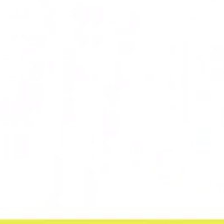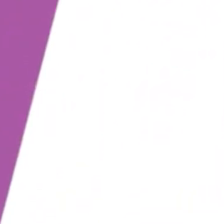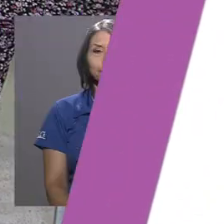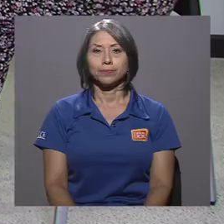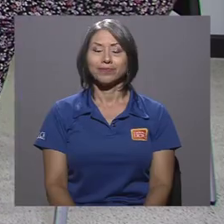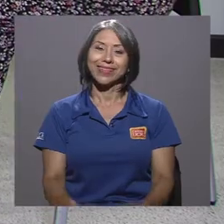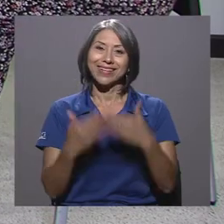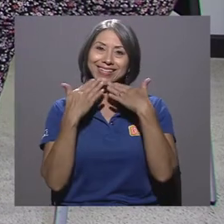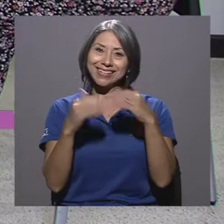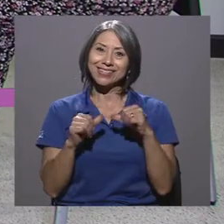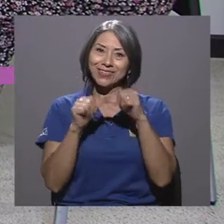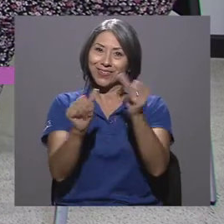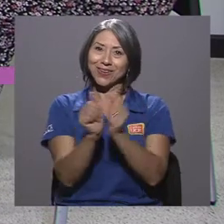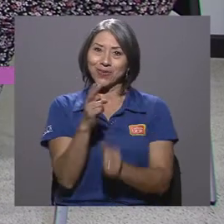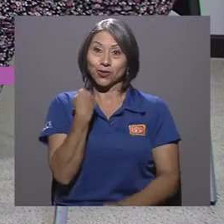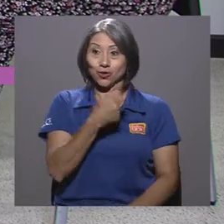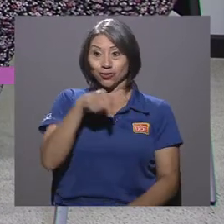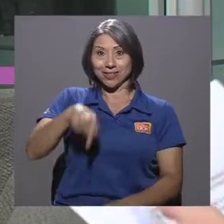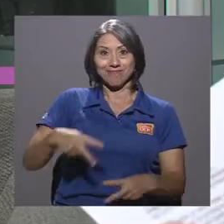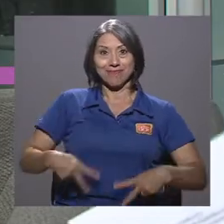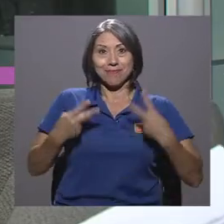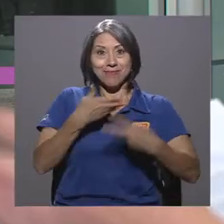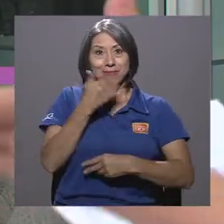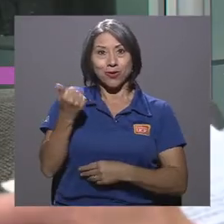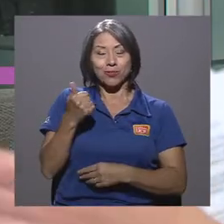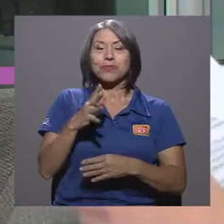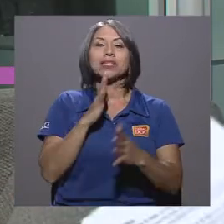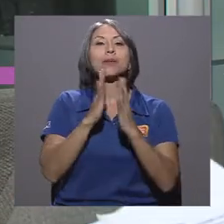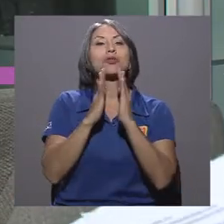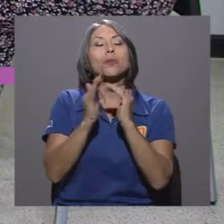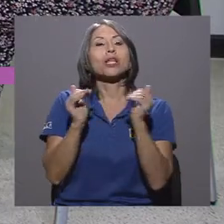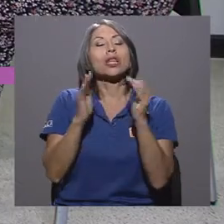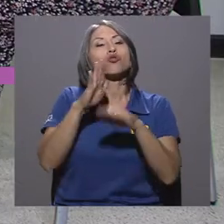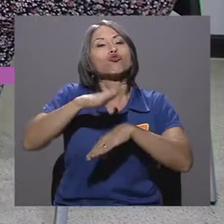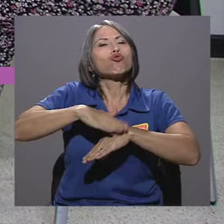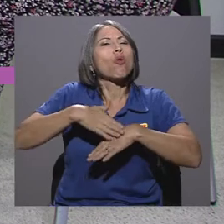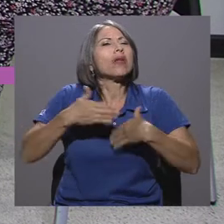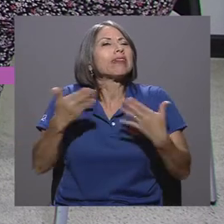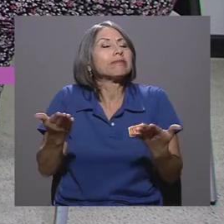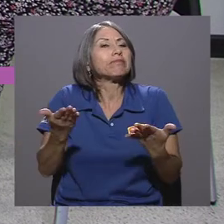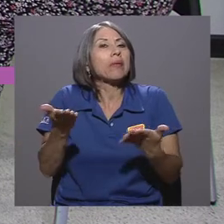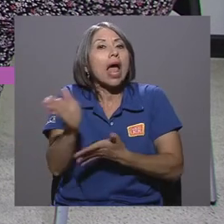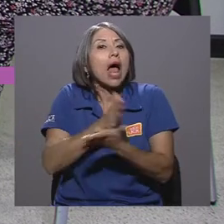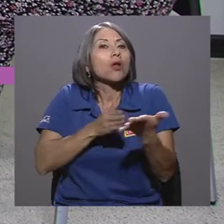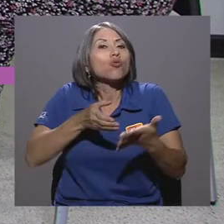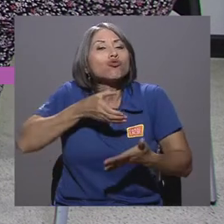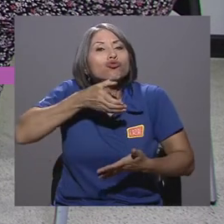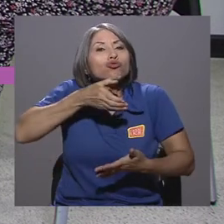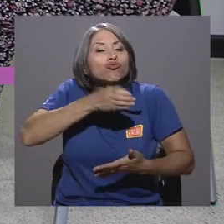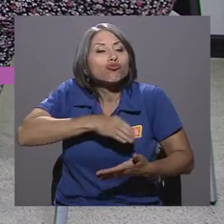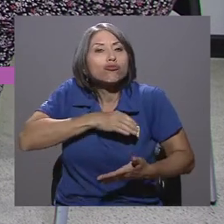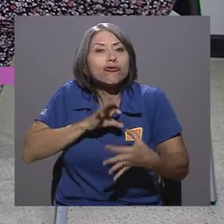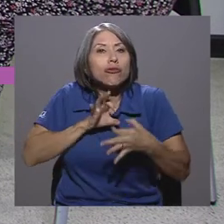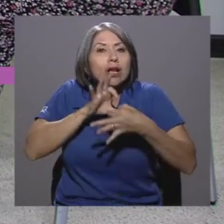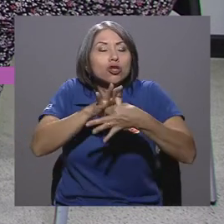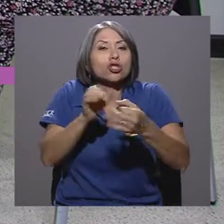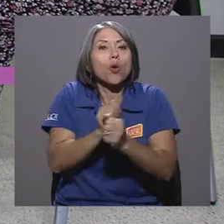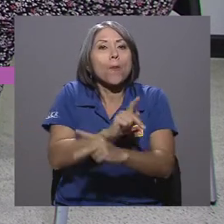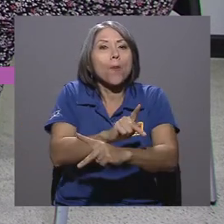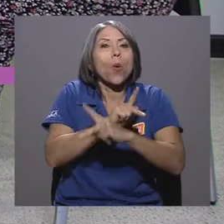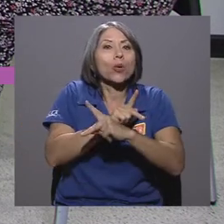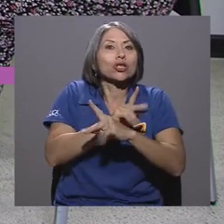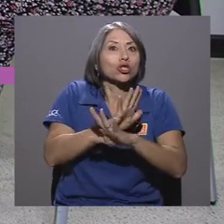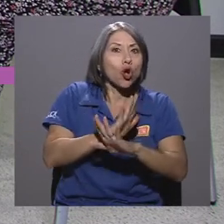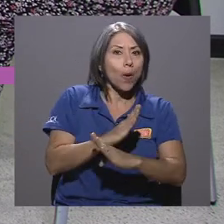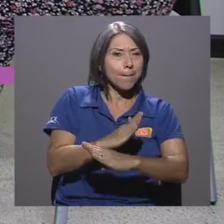Gracias por continuar con nosotros en Vivir Mejor. Estamos conversando acerca de algunos aspectos relacionados con la protección, la prevención y